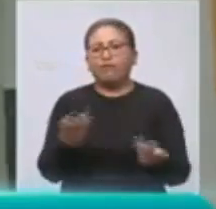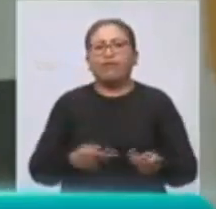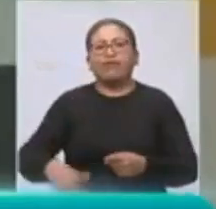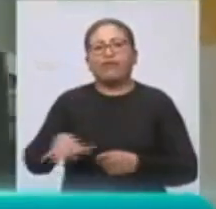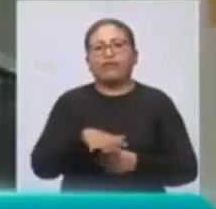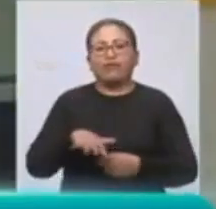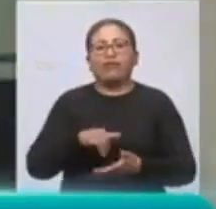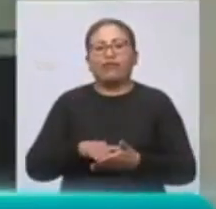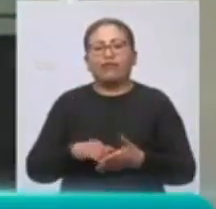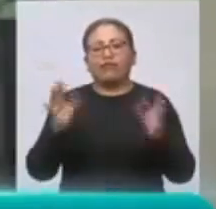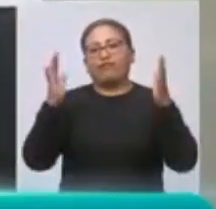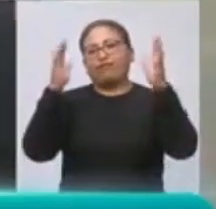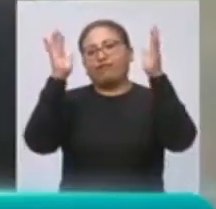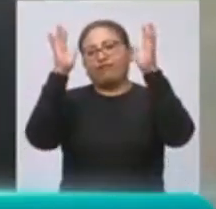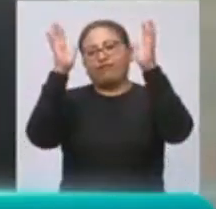recibimos.